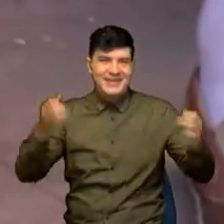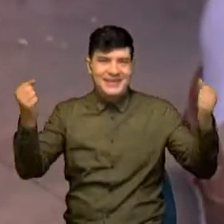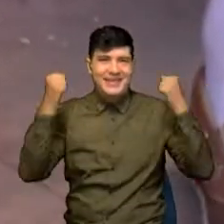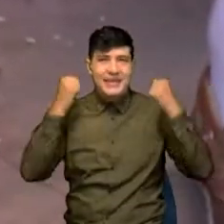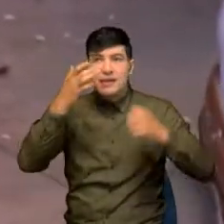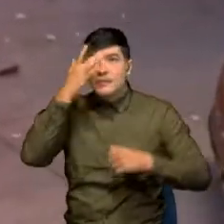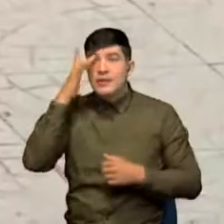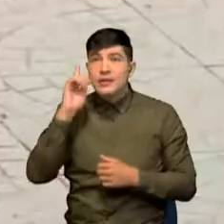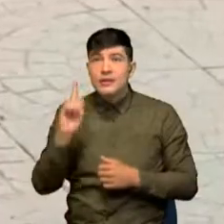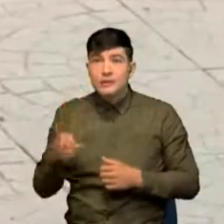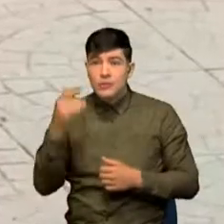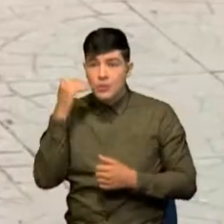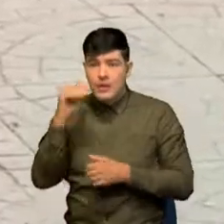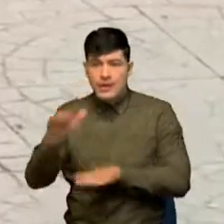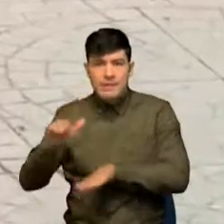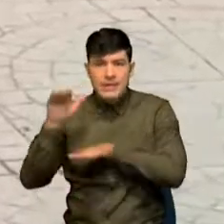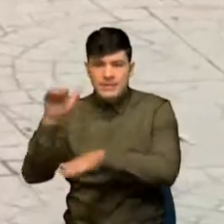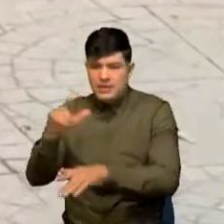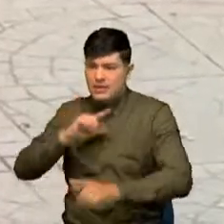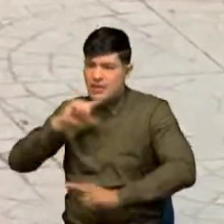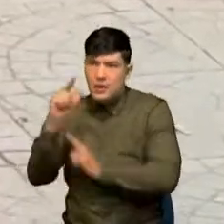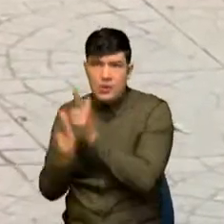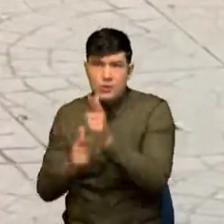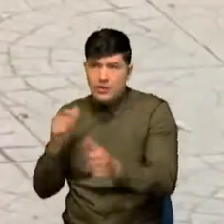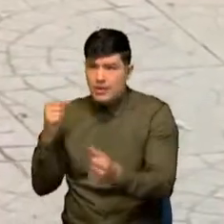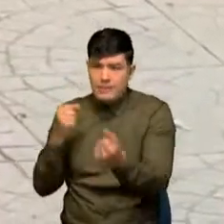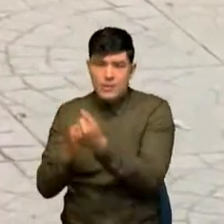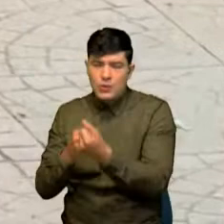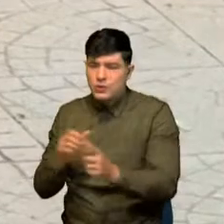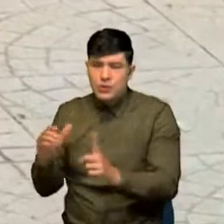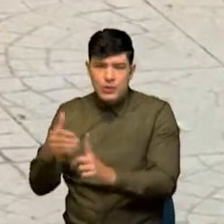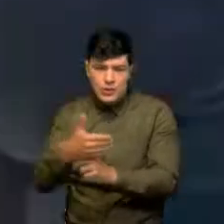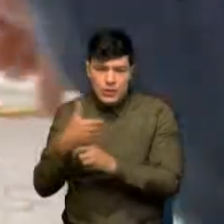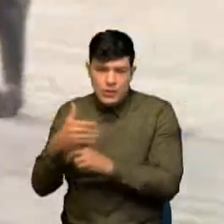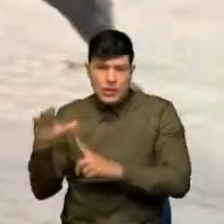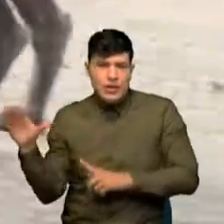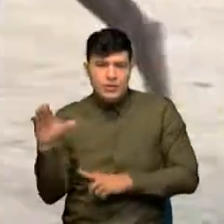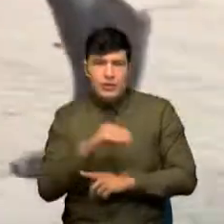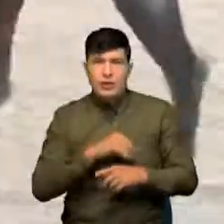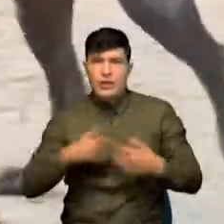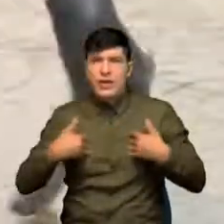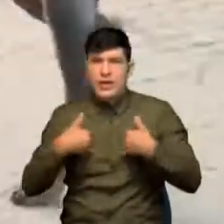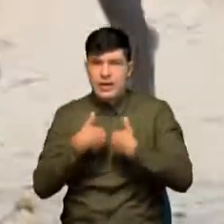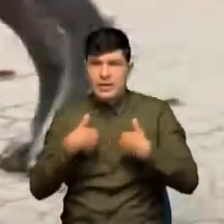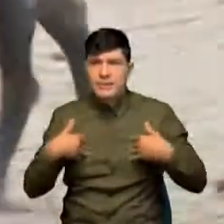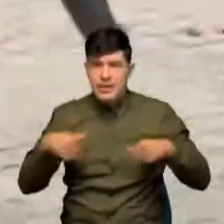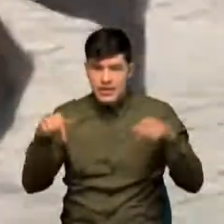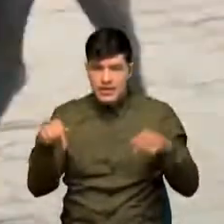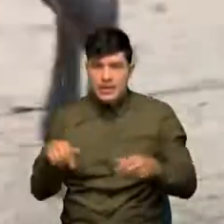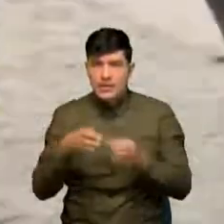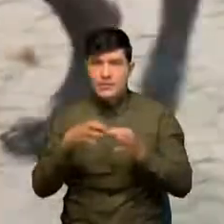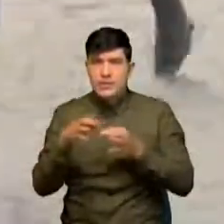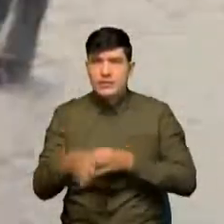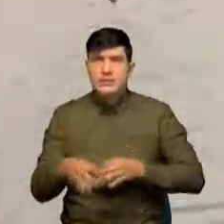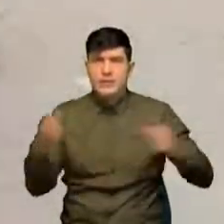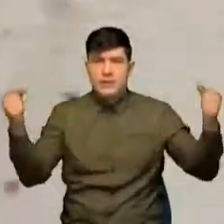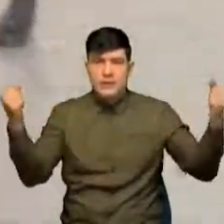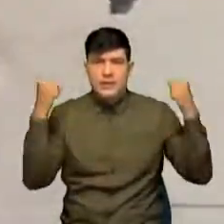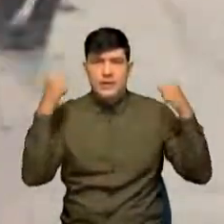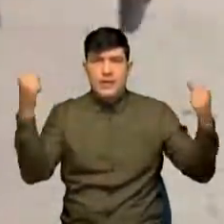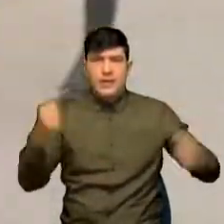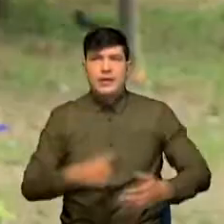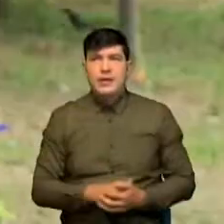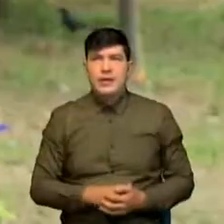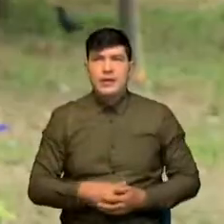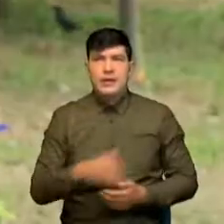quienes no pueden hablar y luchar a toda costa por proteger a los animales que se pasean por Piedecuesta. Luz Marina es